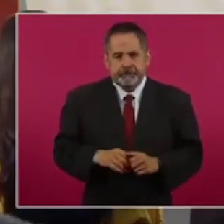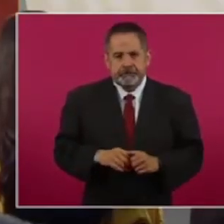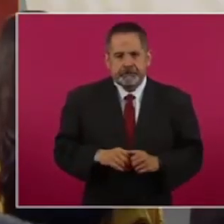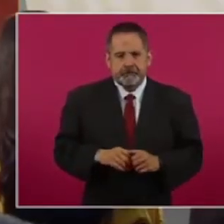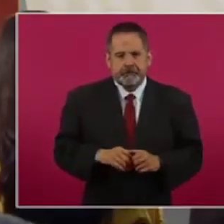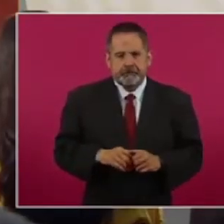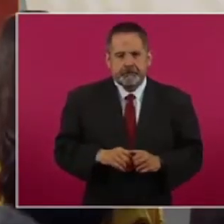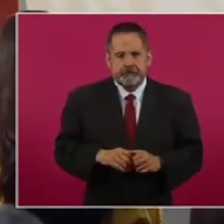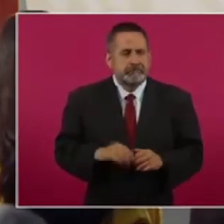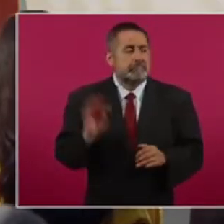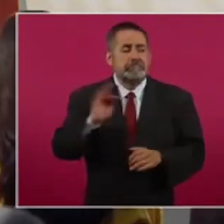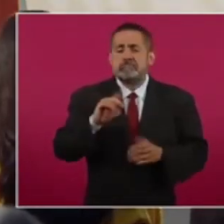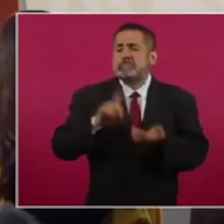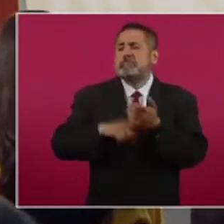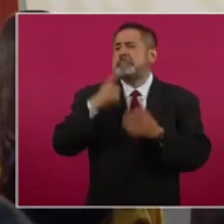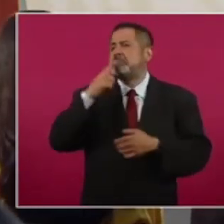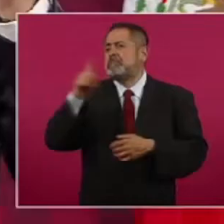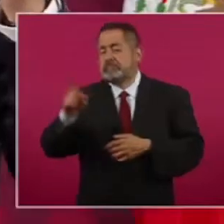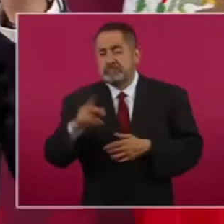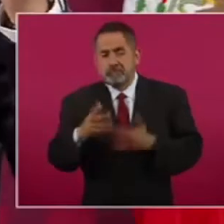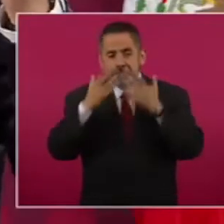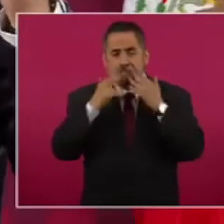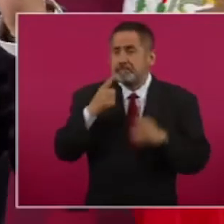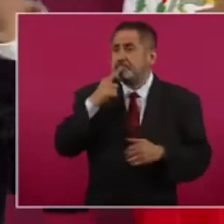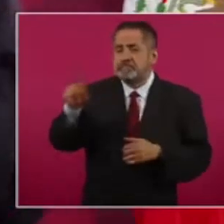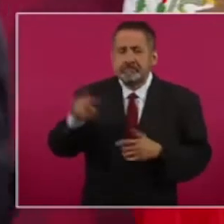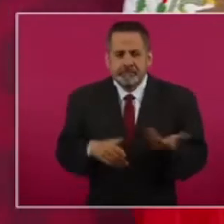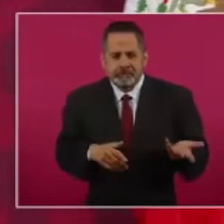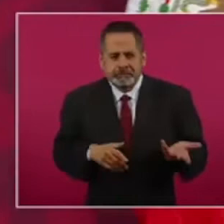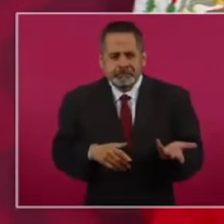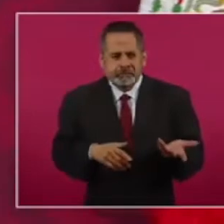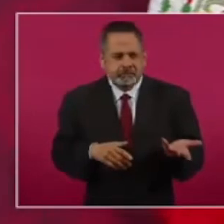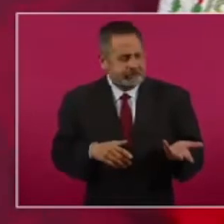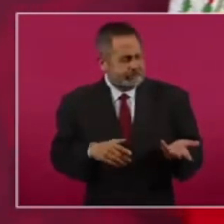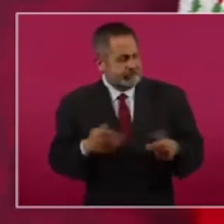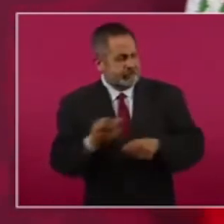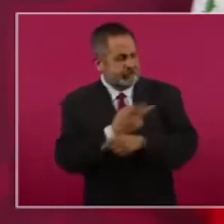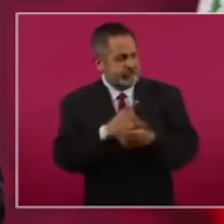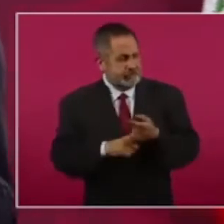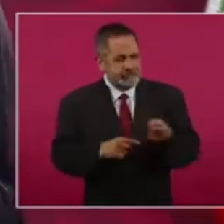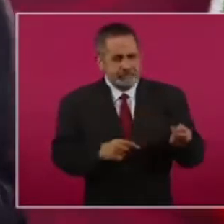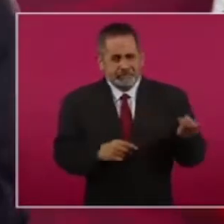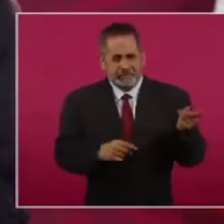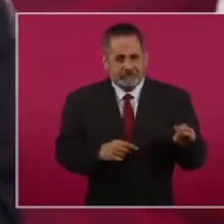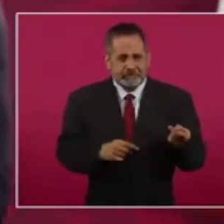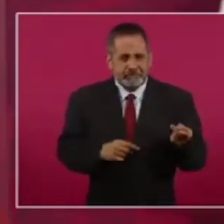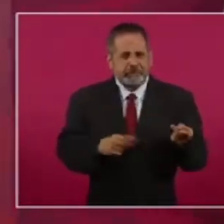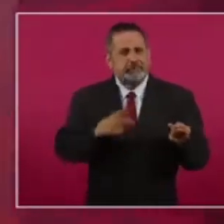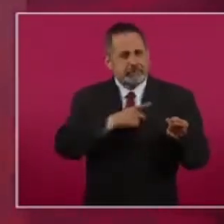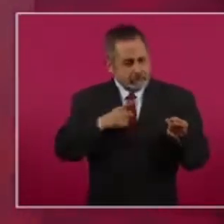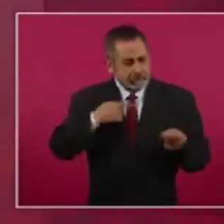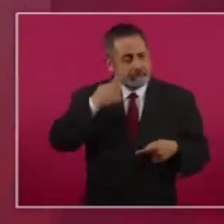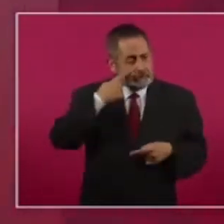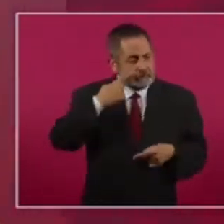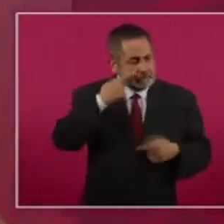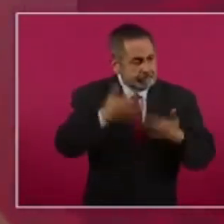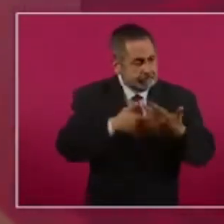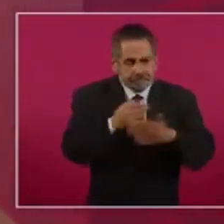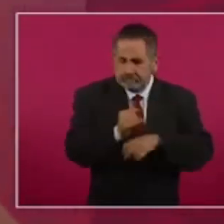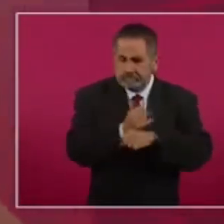alguien haya presentado una denuncia. Y si no ha presentado una denuncia, son cuestiones que se deben de seguir de oficio.